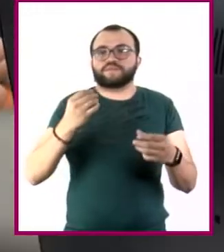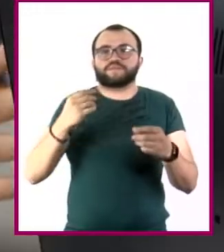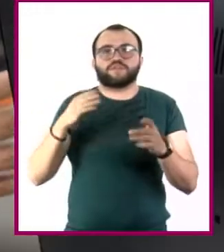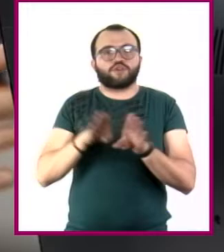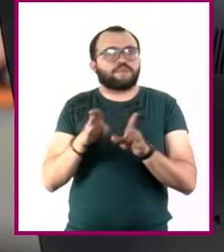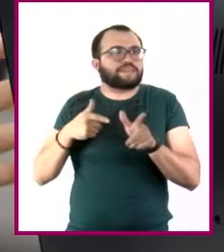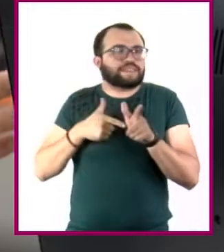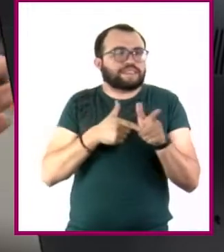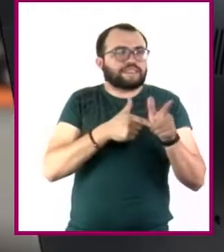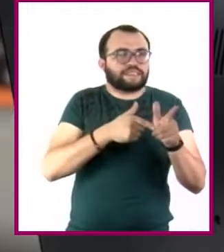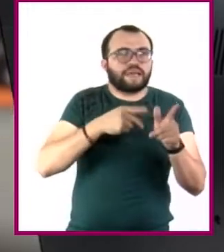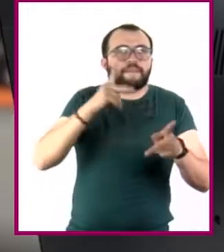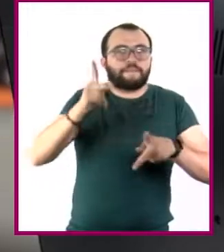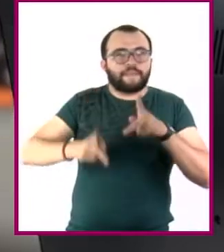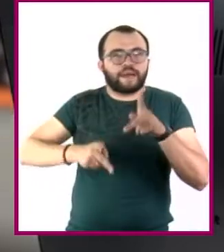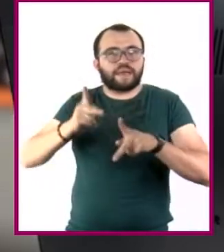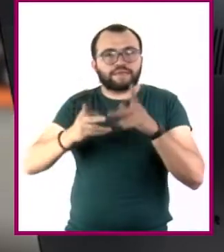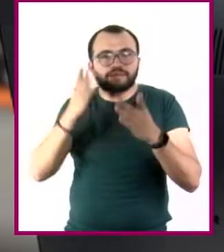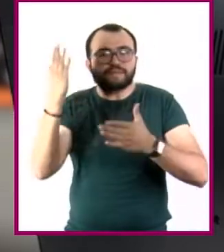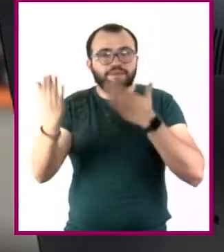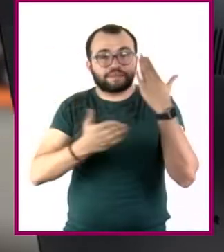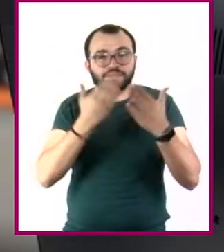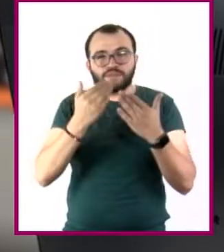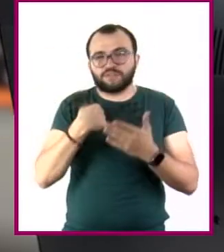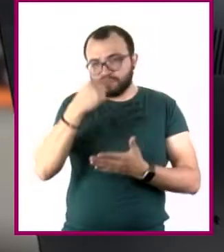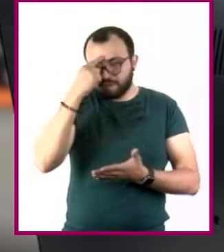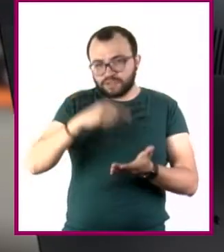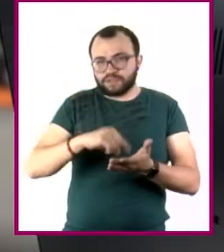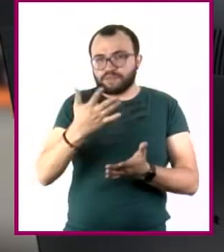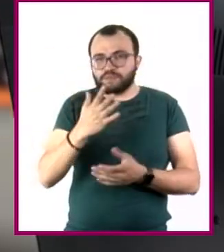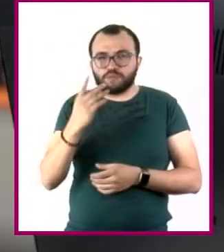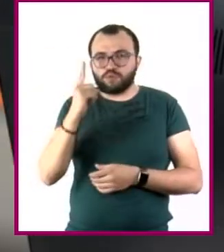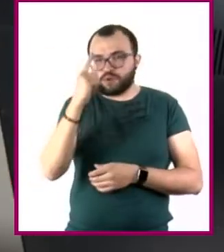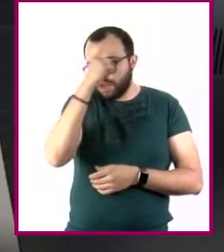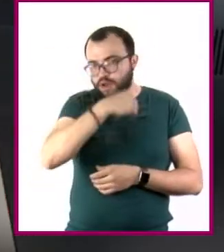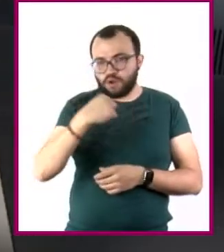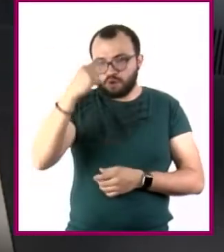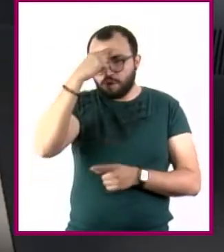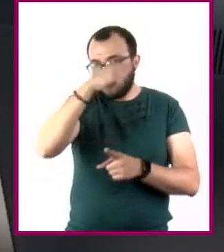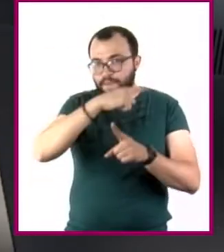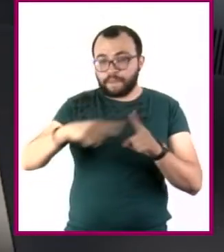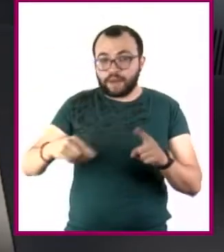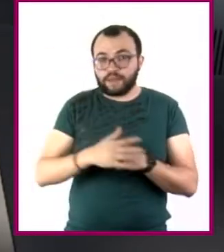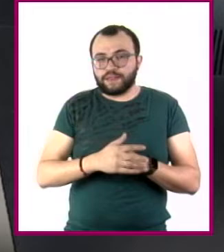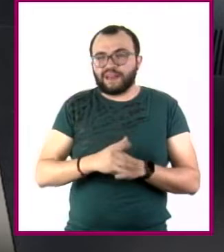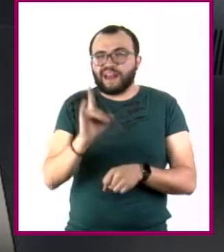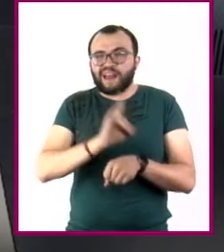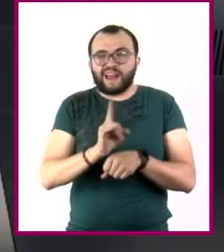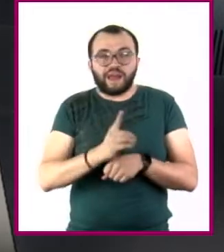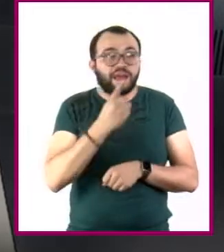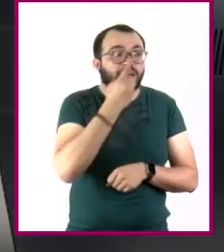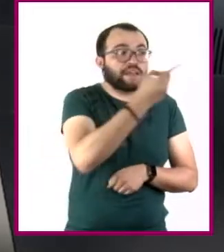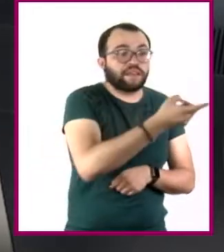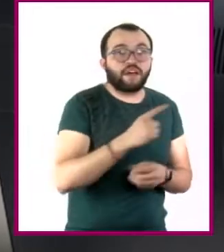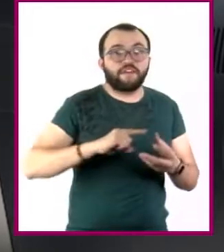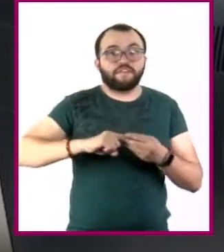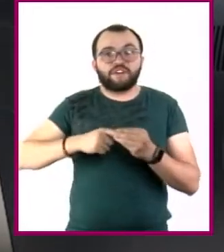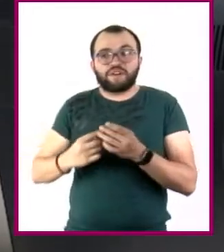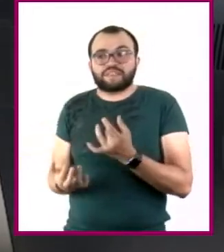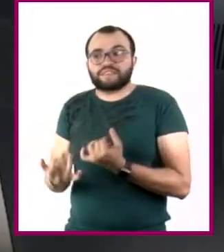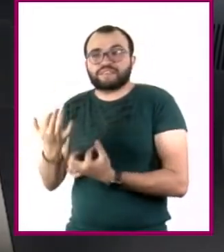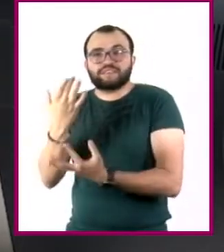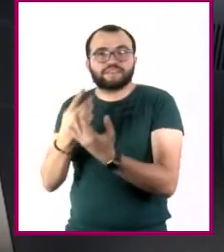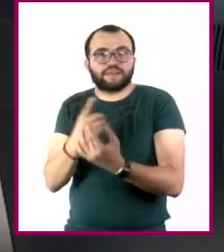tomará 1 hora y media. Le diremos que los frijoles se nos quemaron y que tuvimos que limpiar. No sospechará que